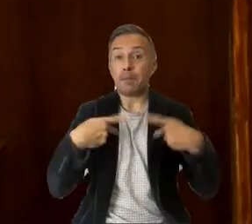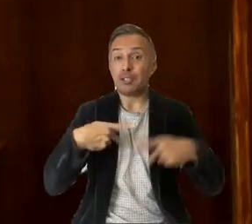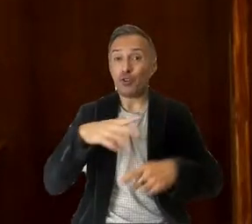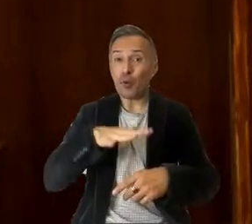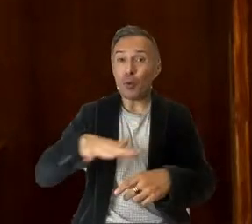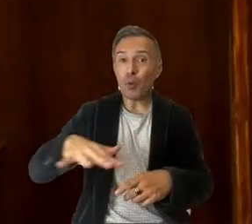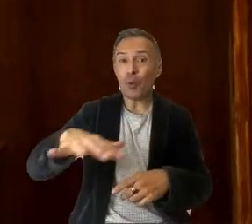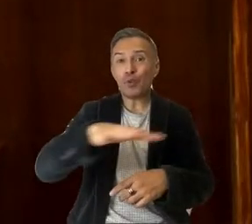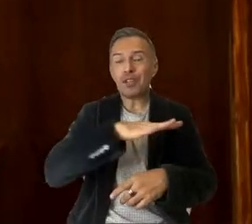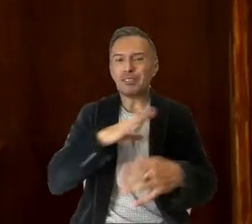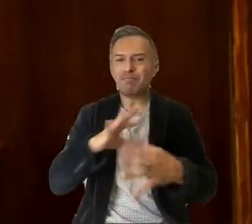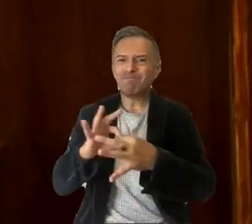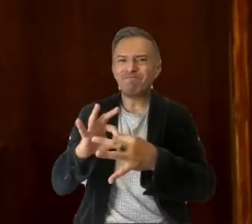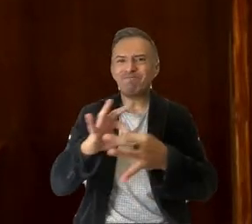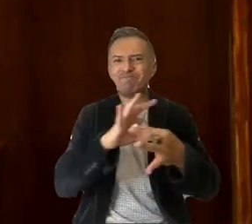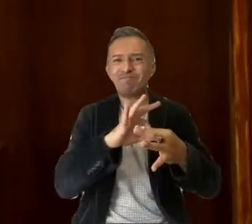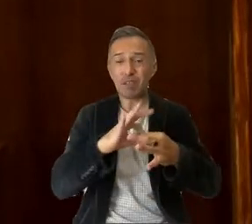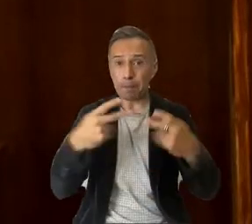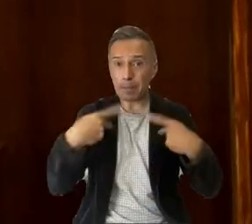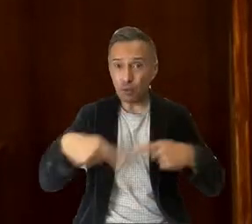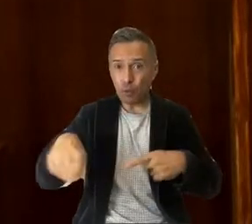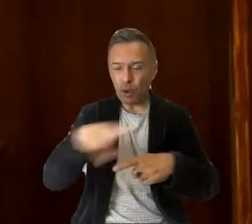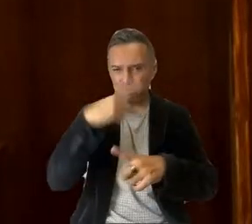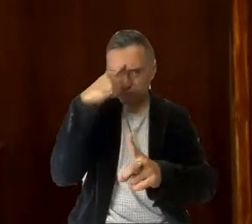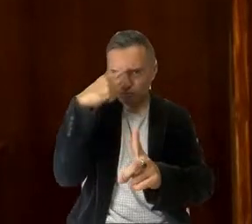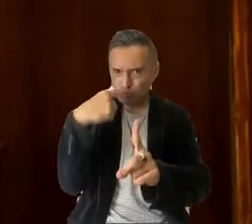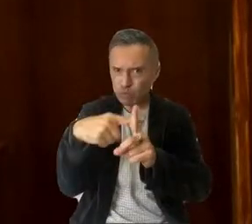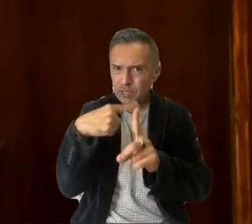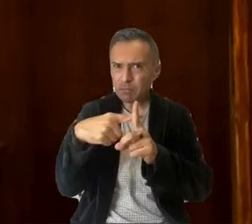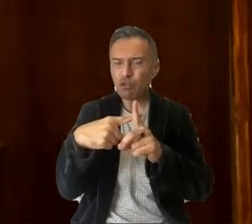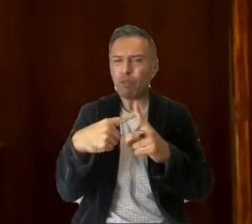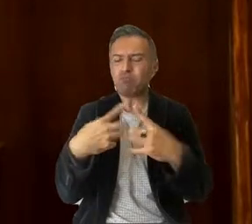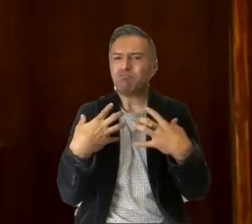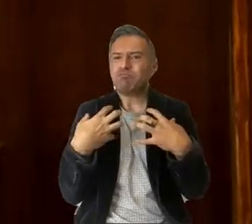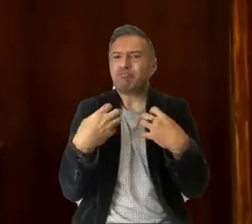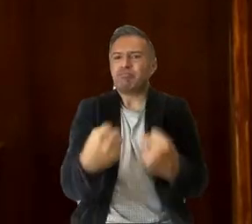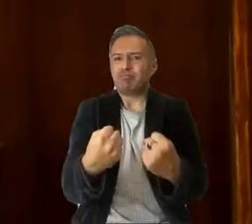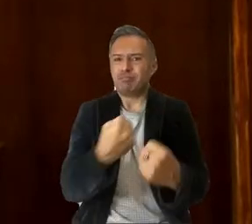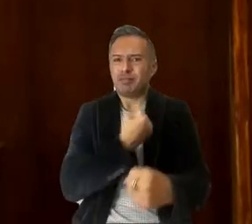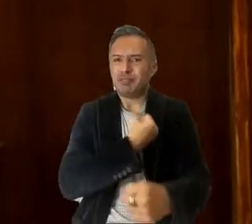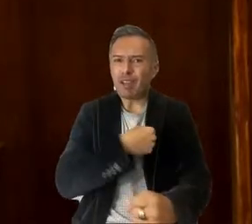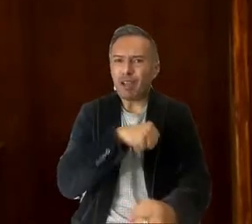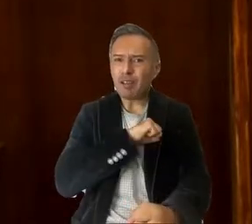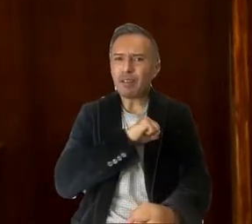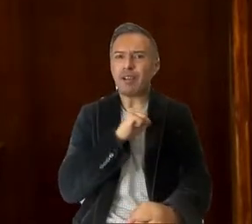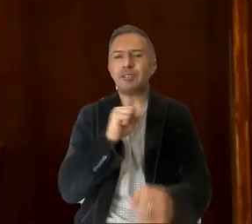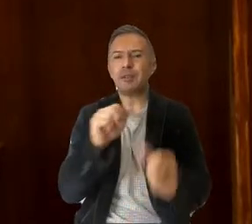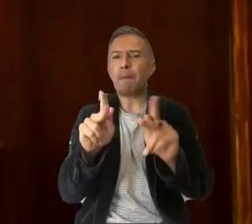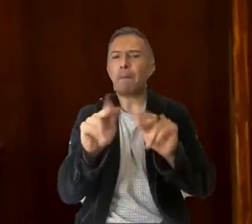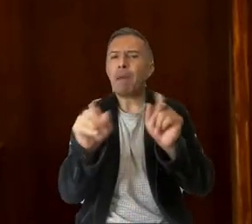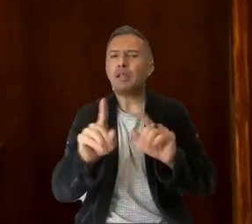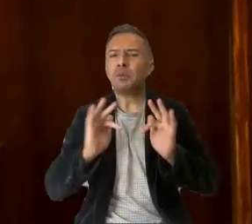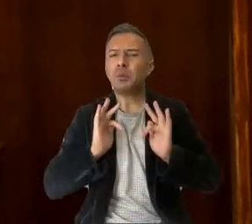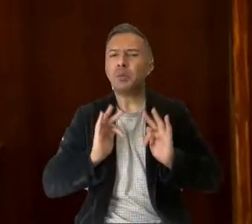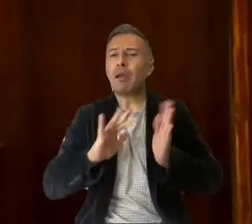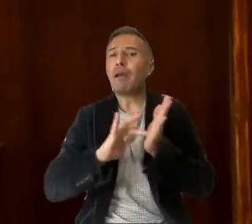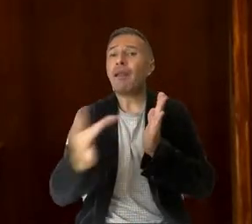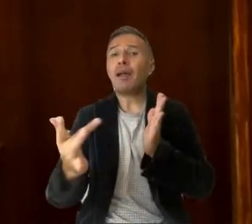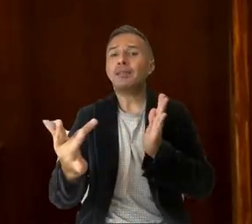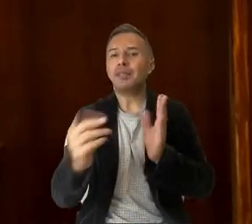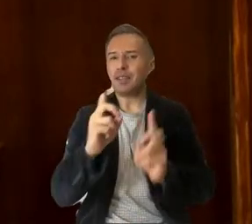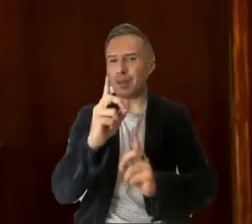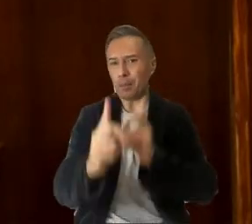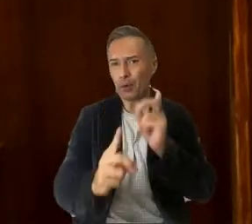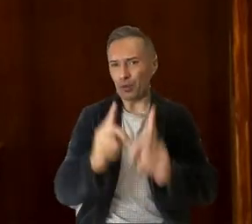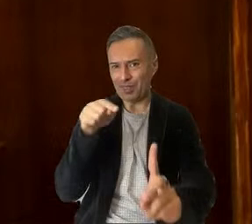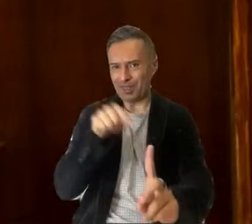sociedad en sociedades más sanas y pacíficas. Sin embargo, pocas veces se